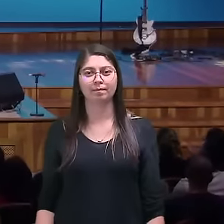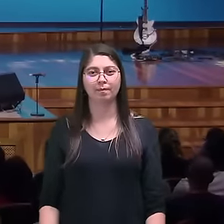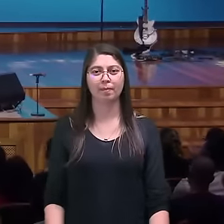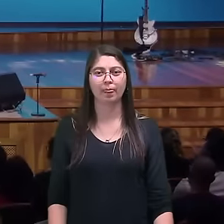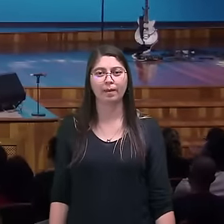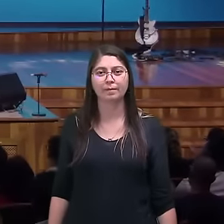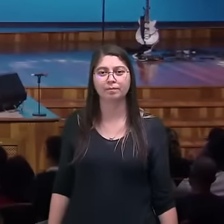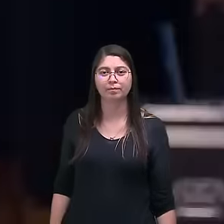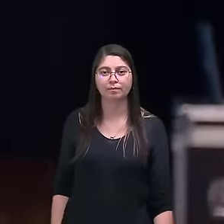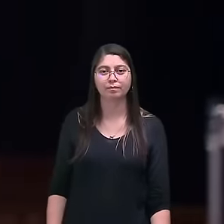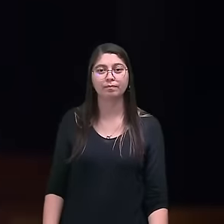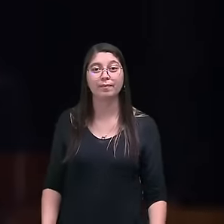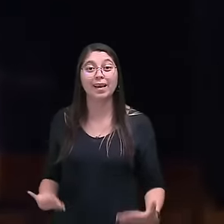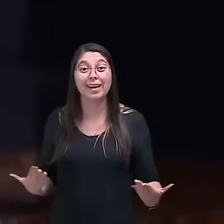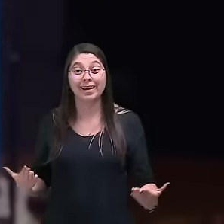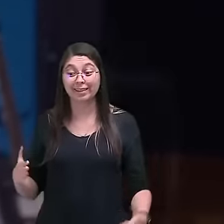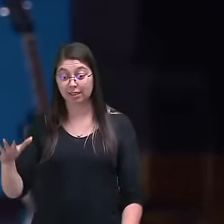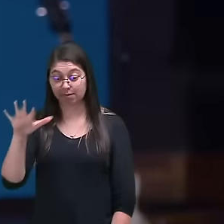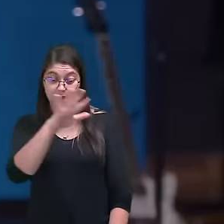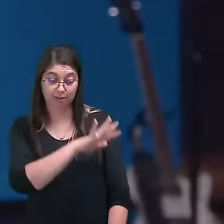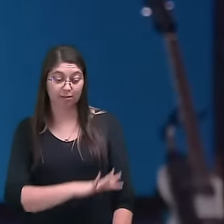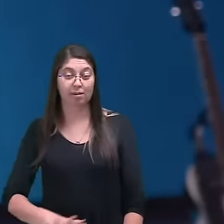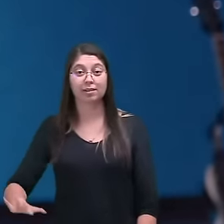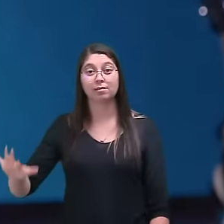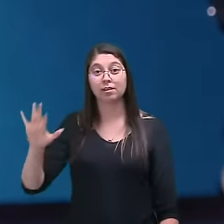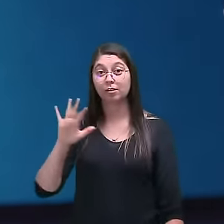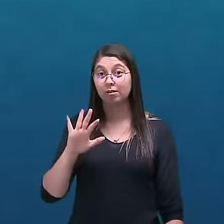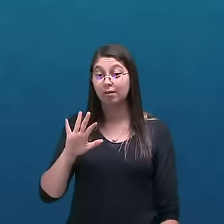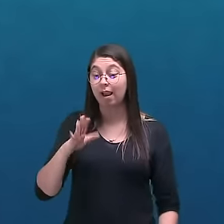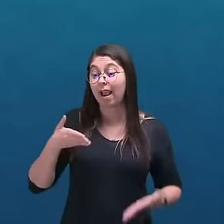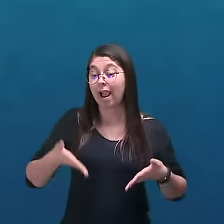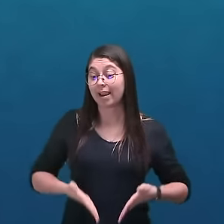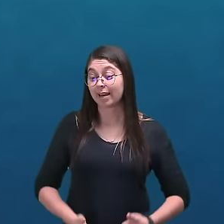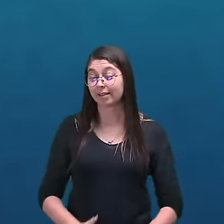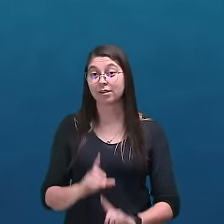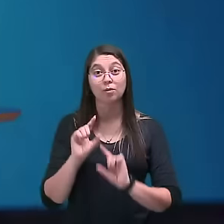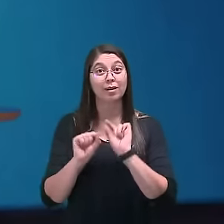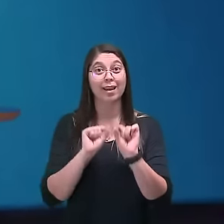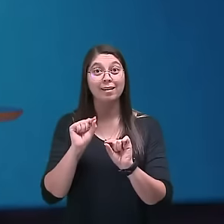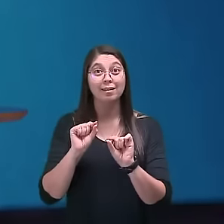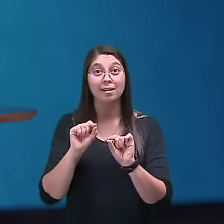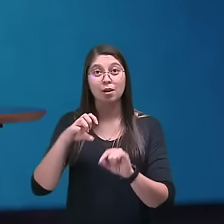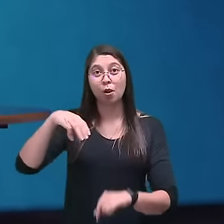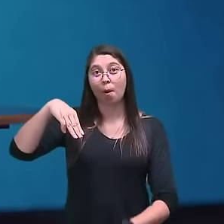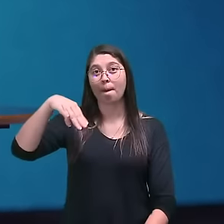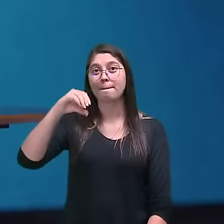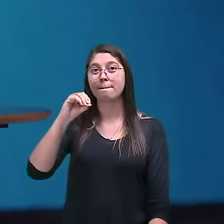En medio de ese cuadro nace Moisés.